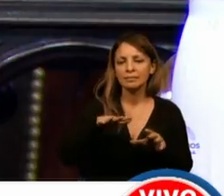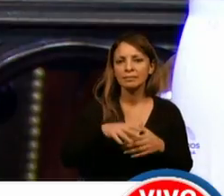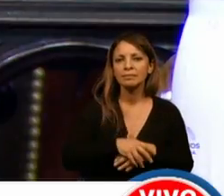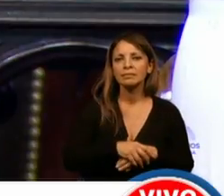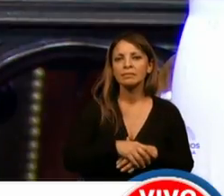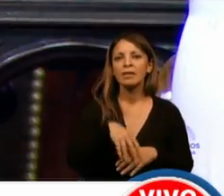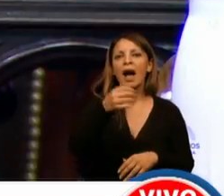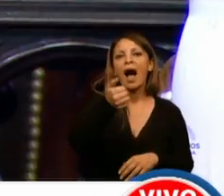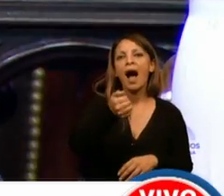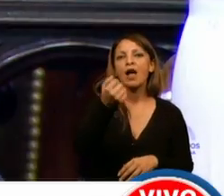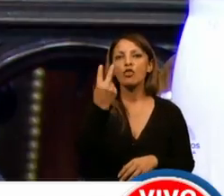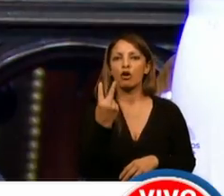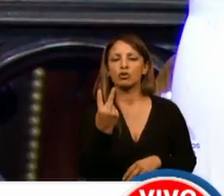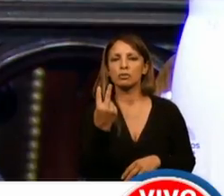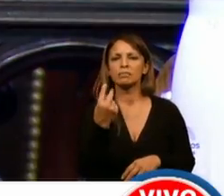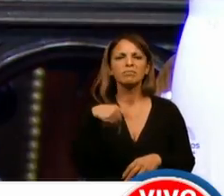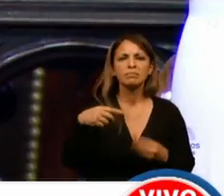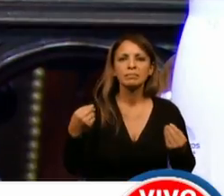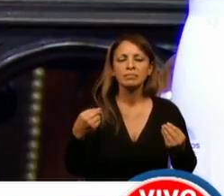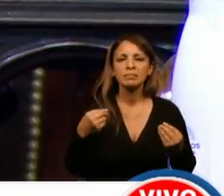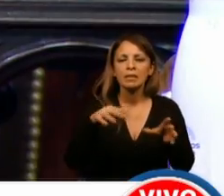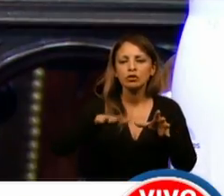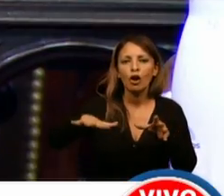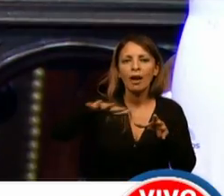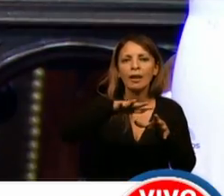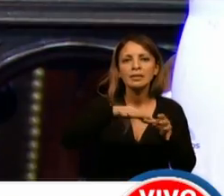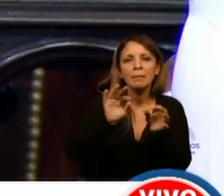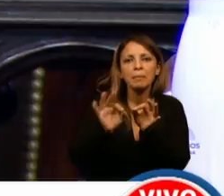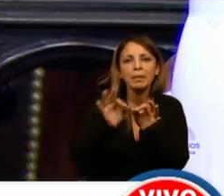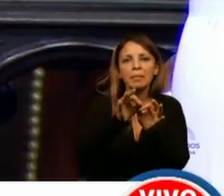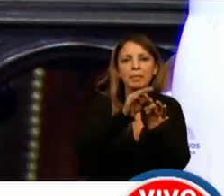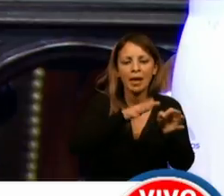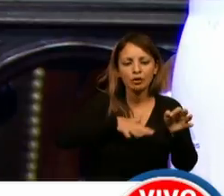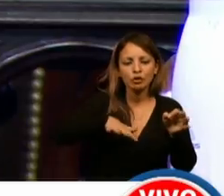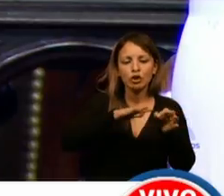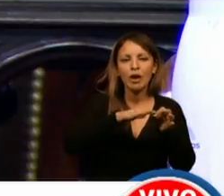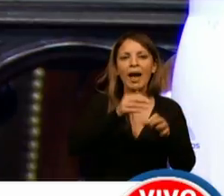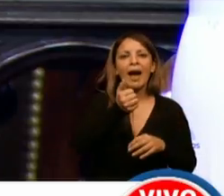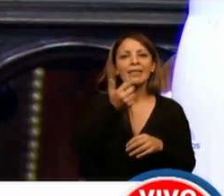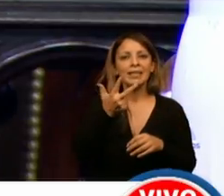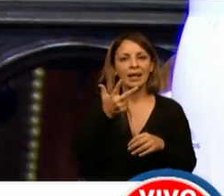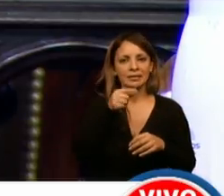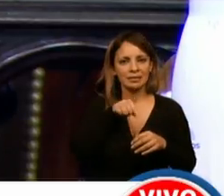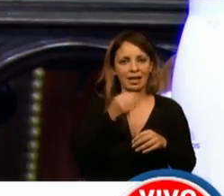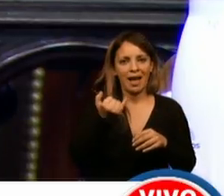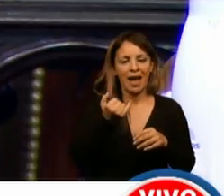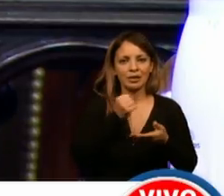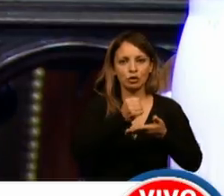a 2 que son departamentos pegados a la zona que se encuentra beneficiaria a 3 en la provincia